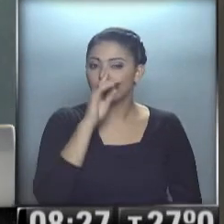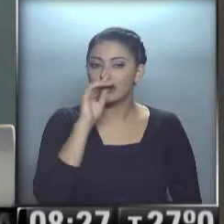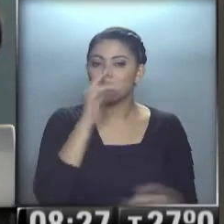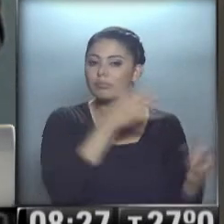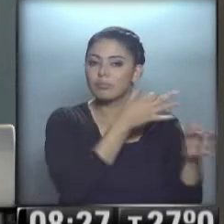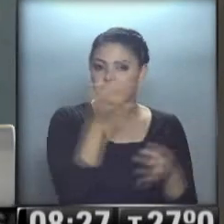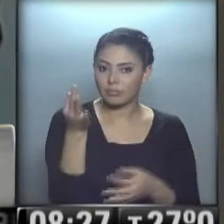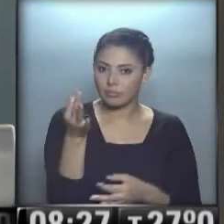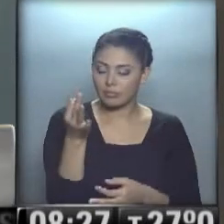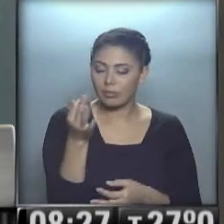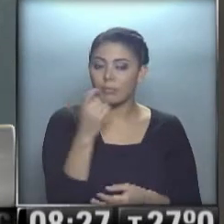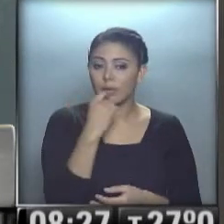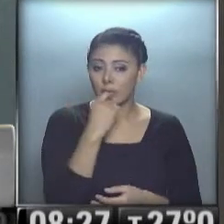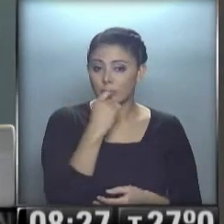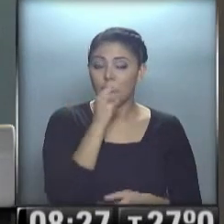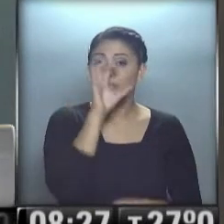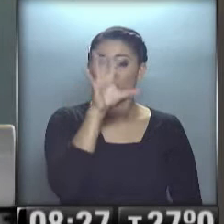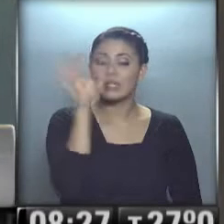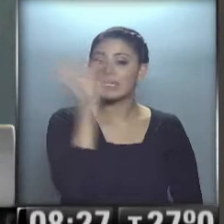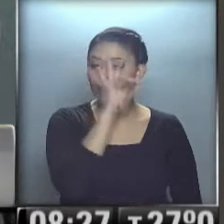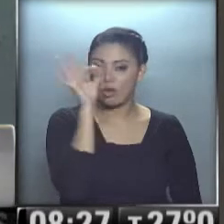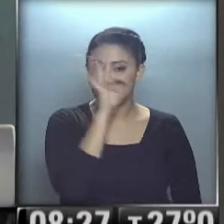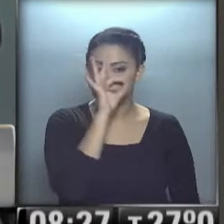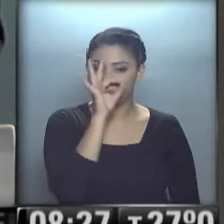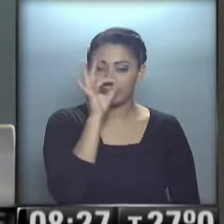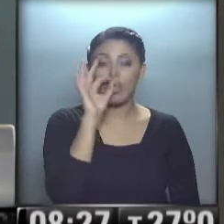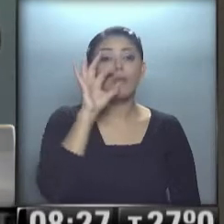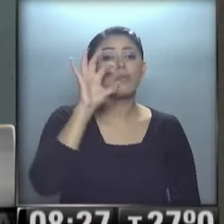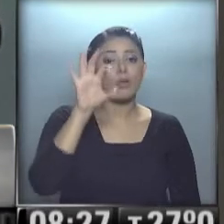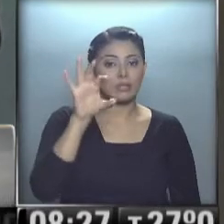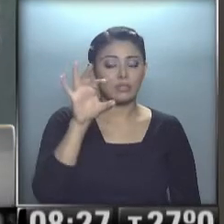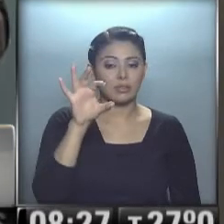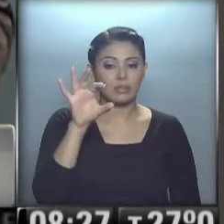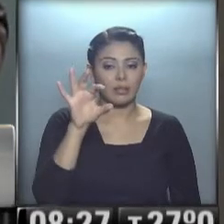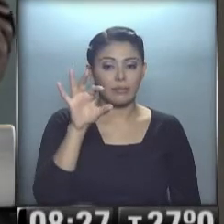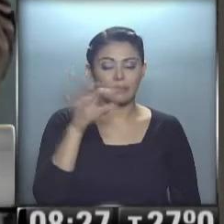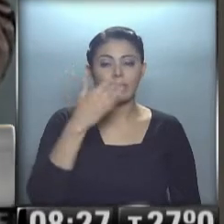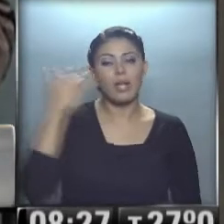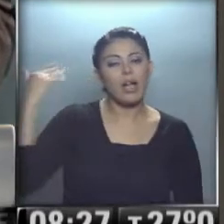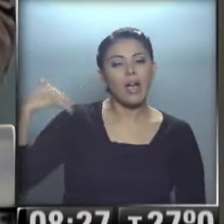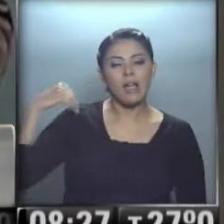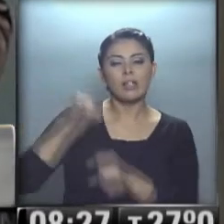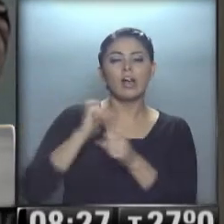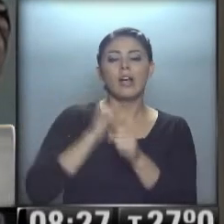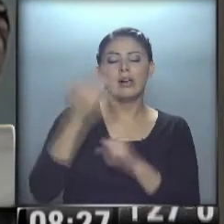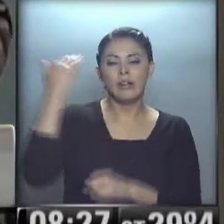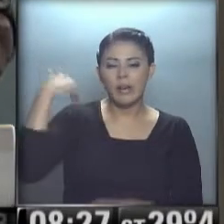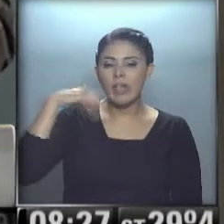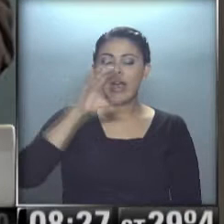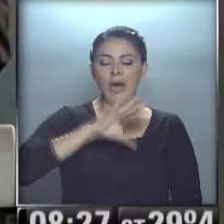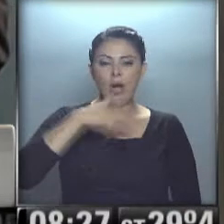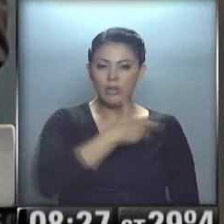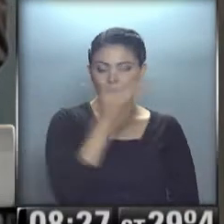coincidencia relativa. En el caso de la provincia del Chaco, que es una de las provincias que históricamente había acumulado una mayor deuda